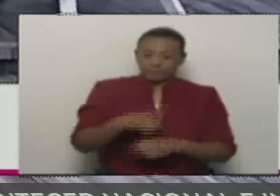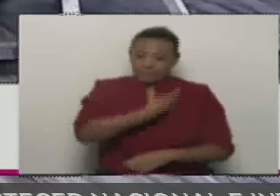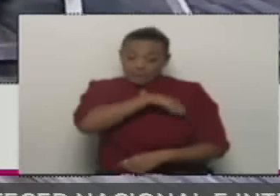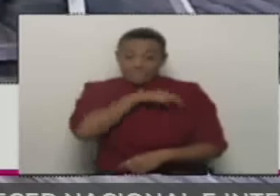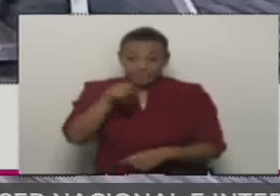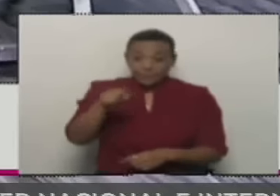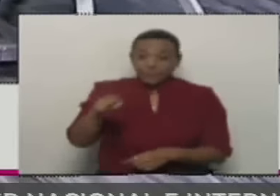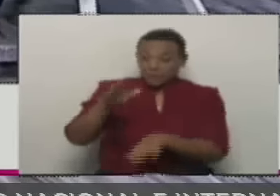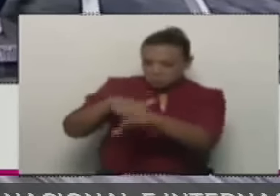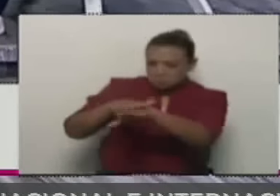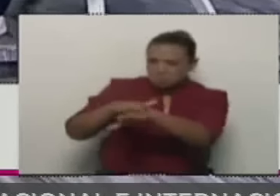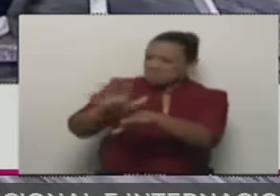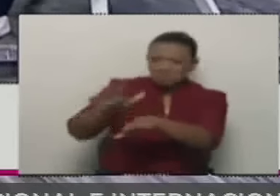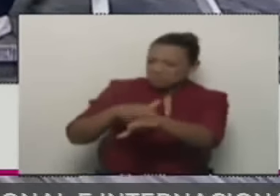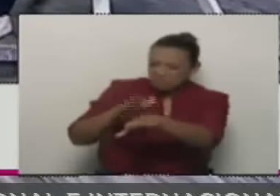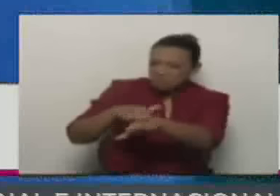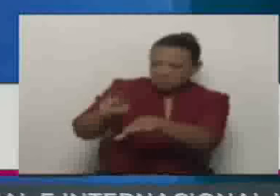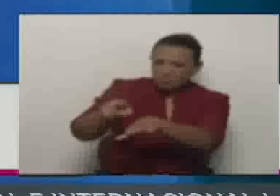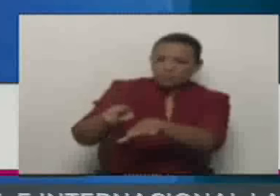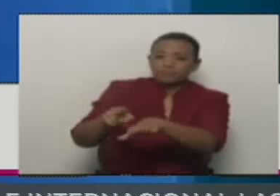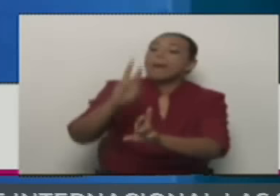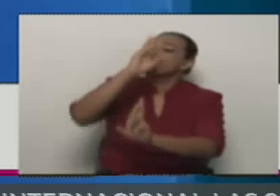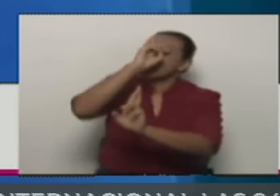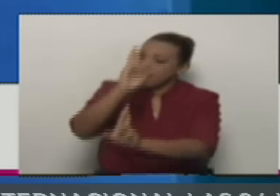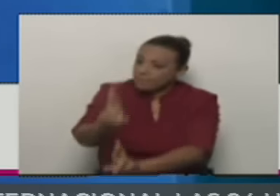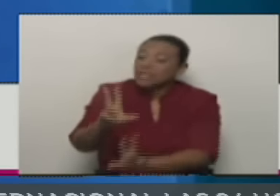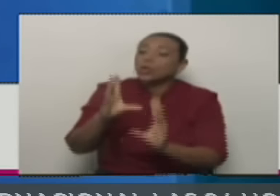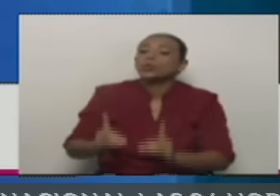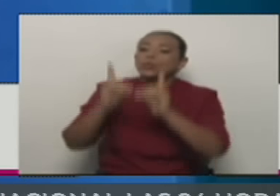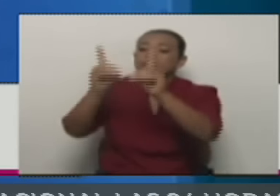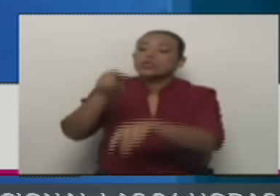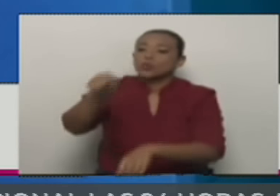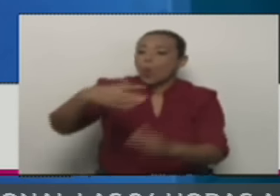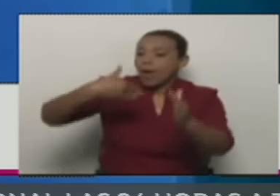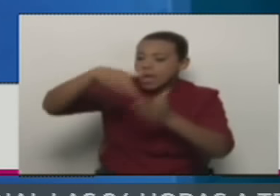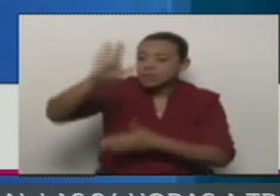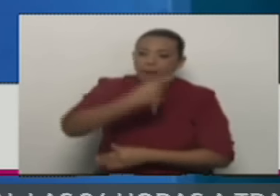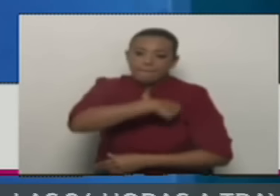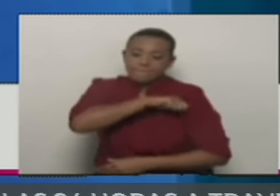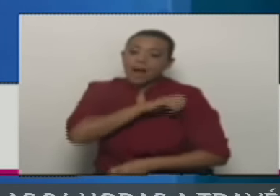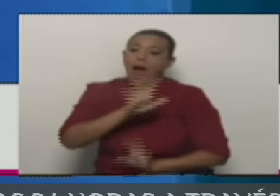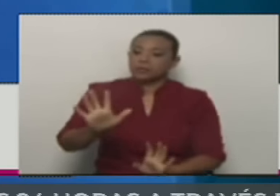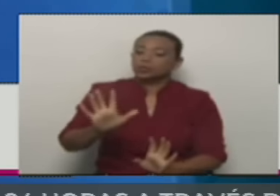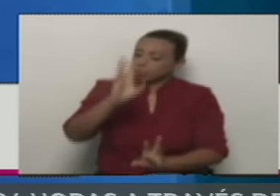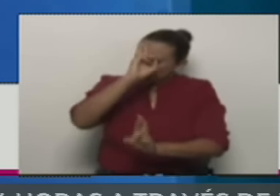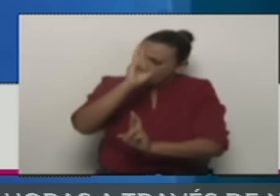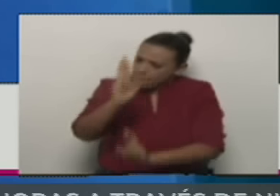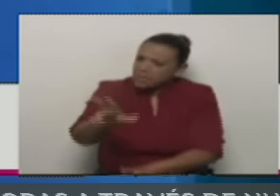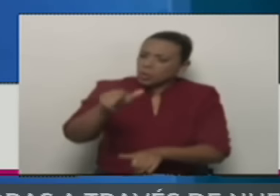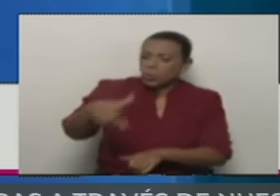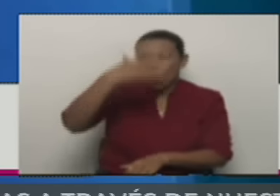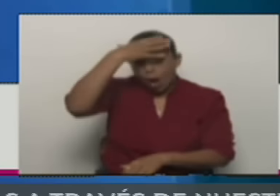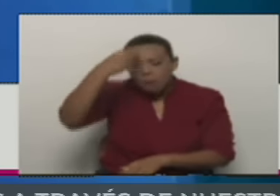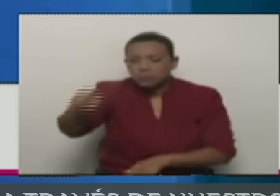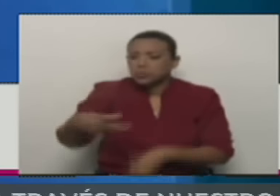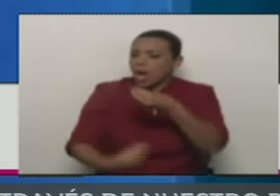le digo, mi respeto a su decisión, todo mi respeto a la decisión que usted ha tomado.